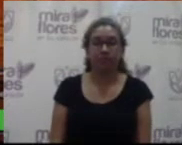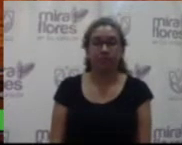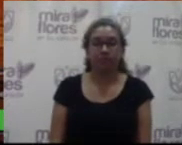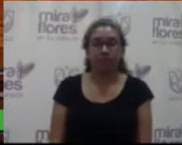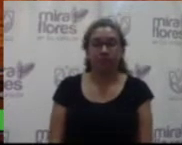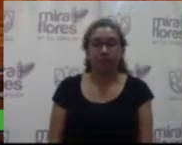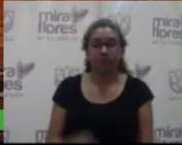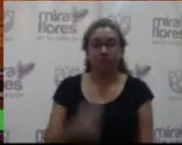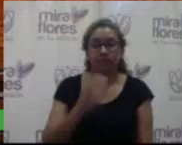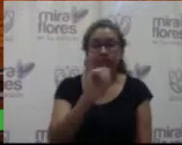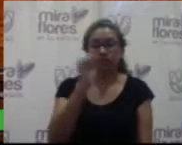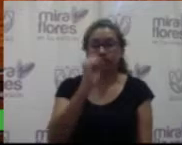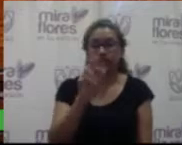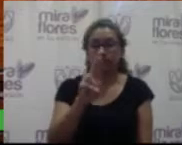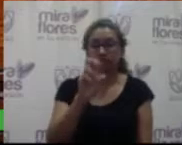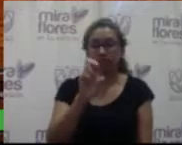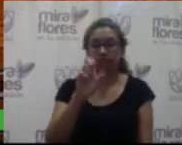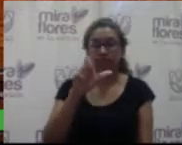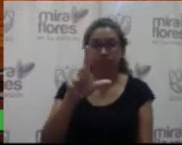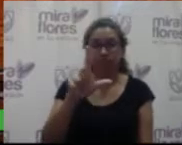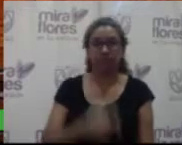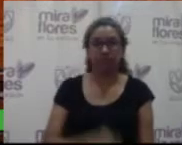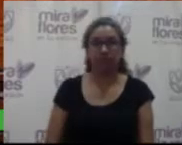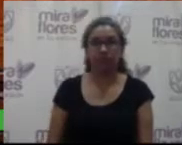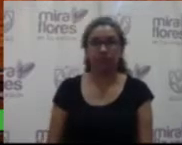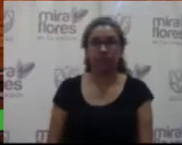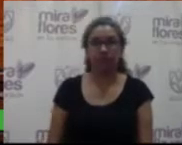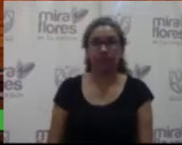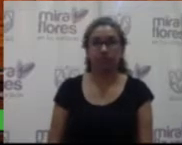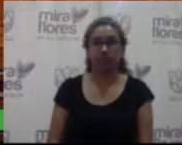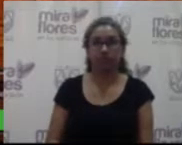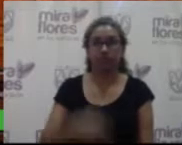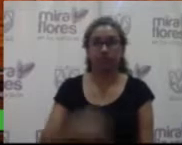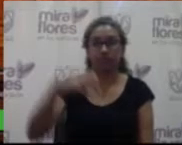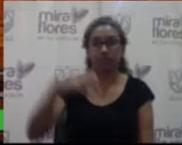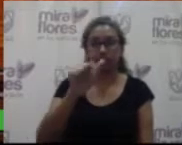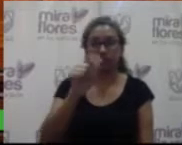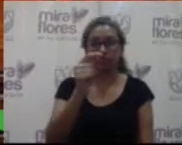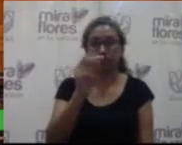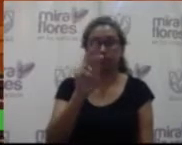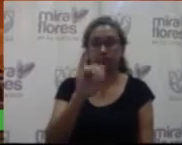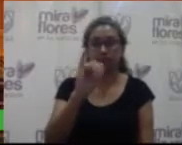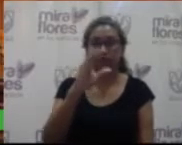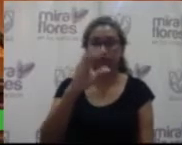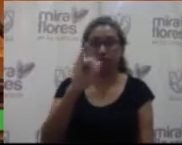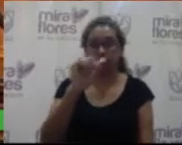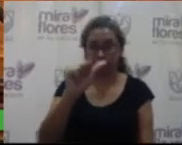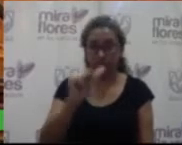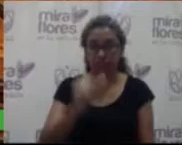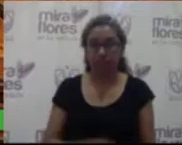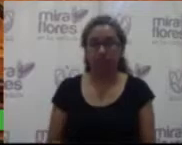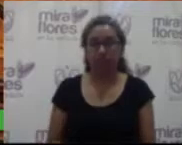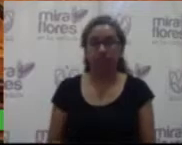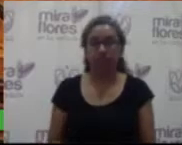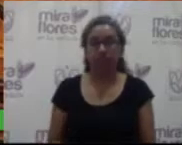Señor Israel Orlando Acuña-Woncoquis. Señora Patricia María del Río Jiménez de Olavide.